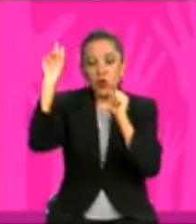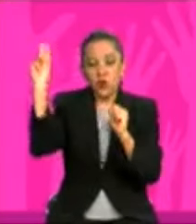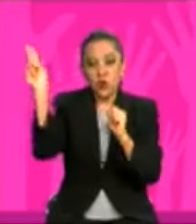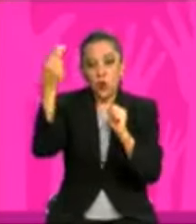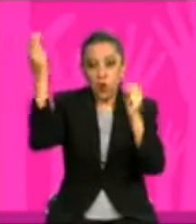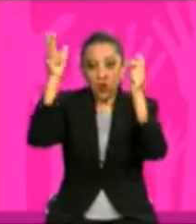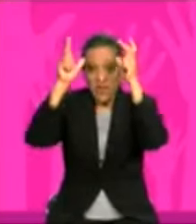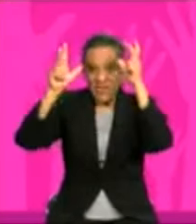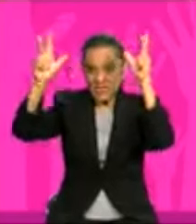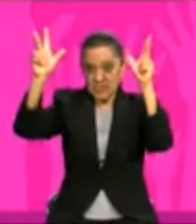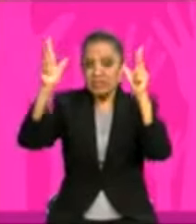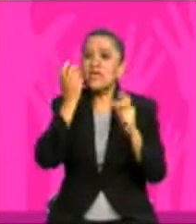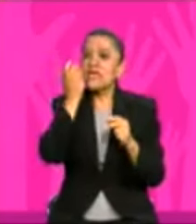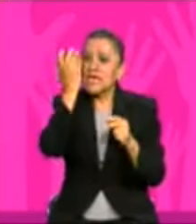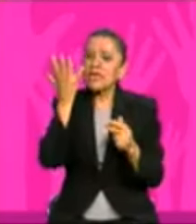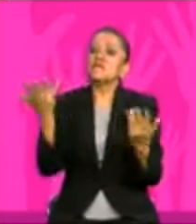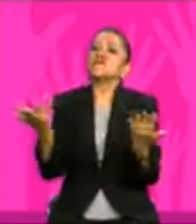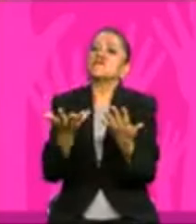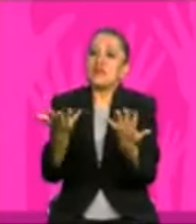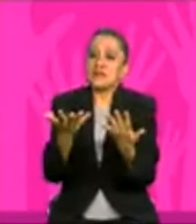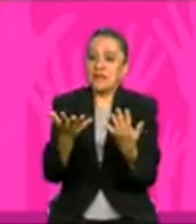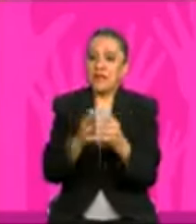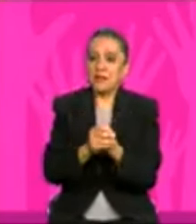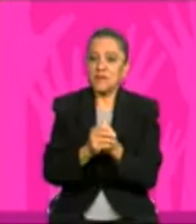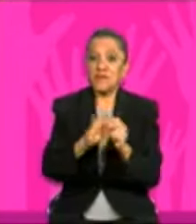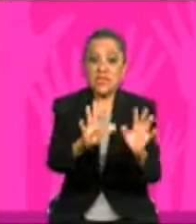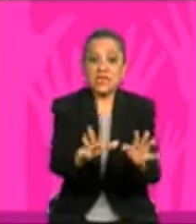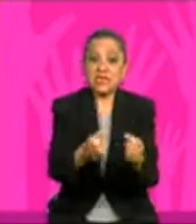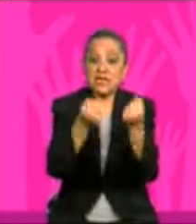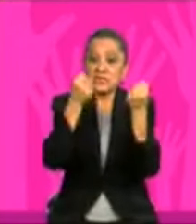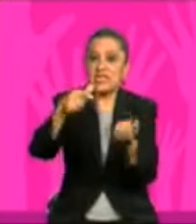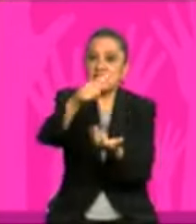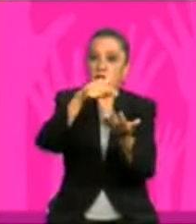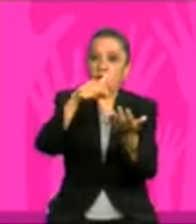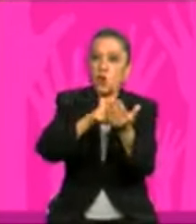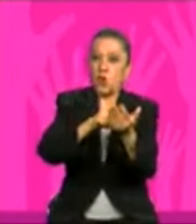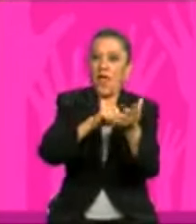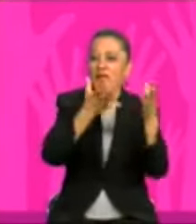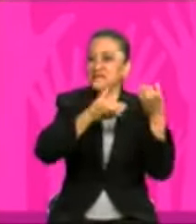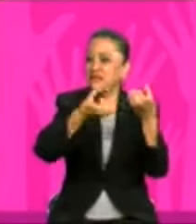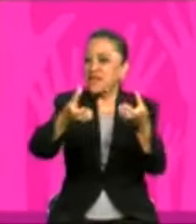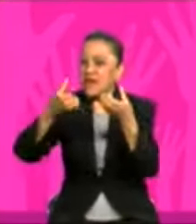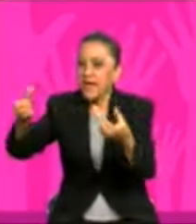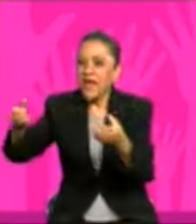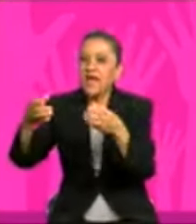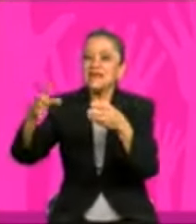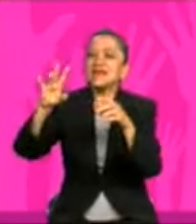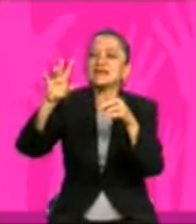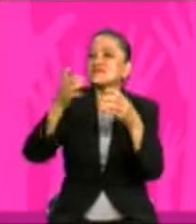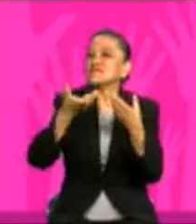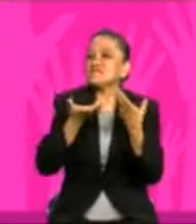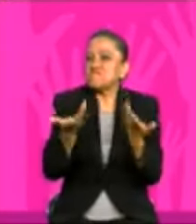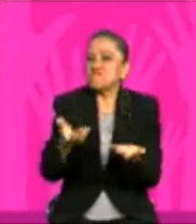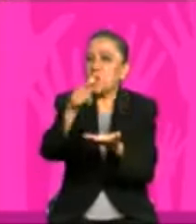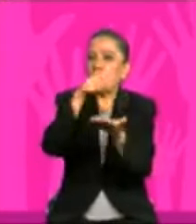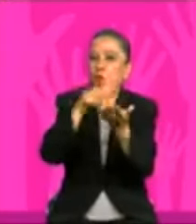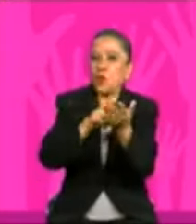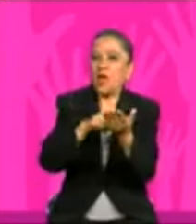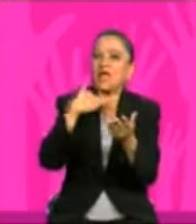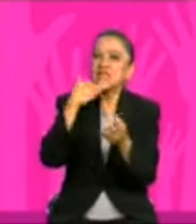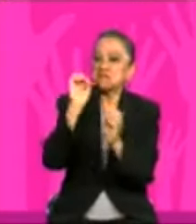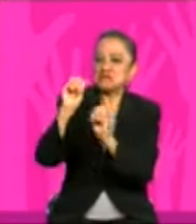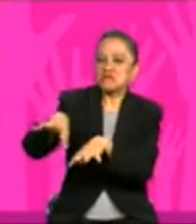Trataremos de crear, y lo haremos, el rescate de espacios públicos en todo el Estado, sobre todo en aquellos municipios donde